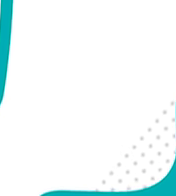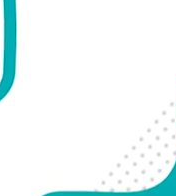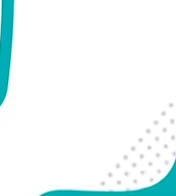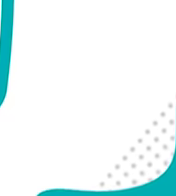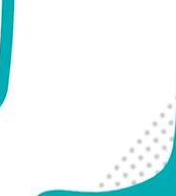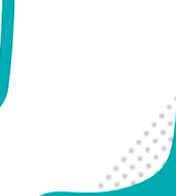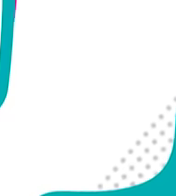Aprende en Casa 2.